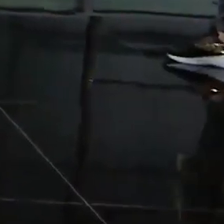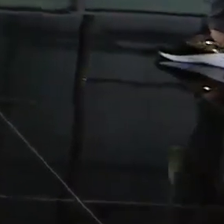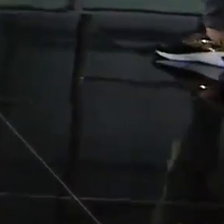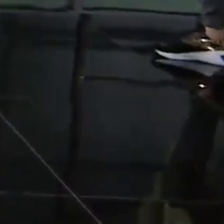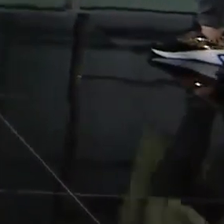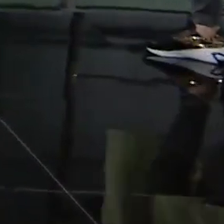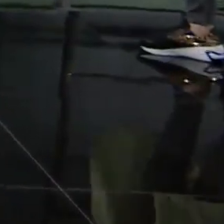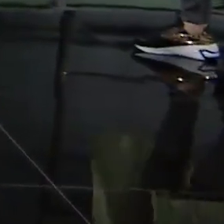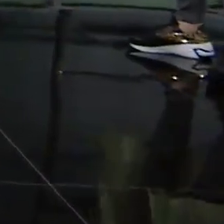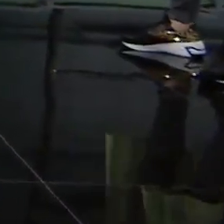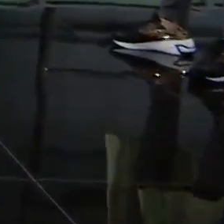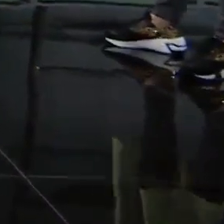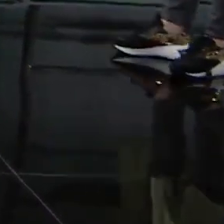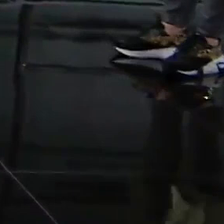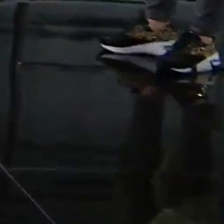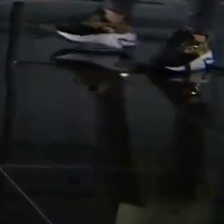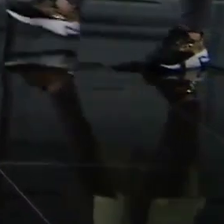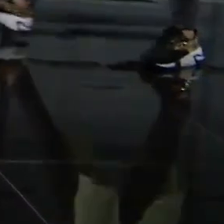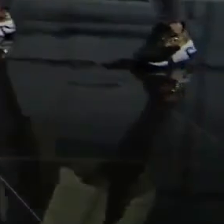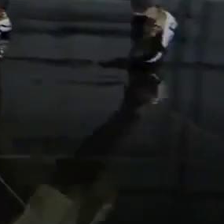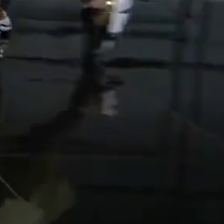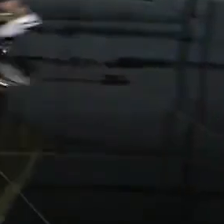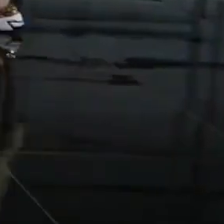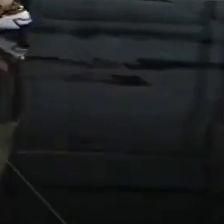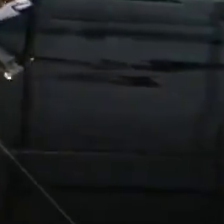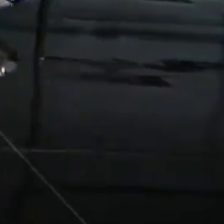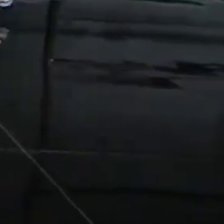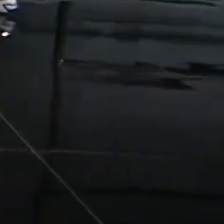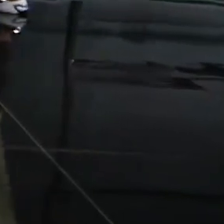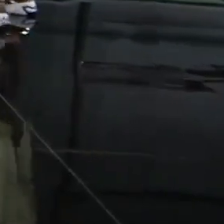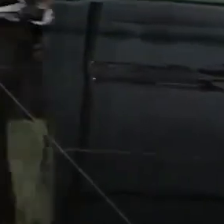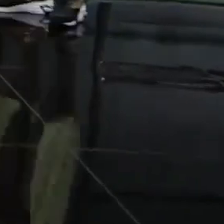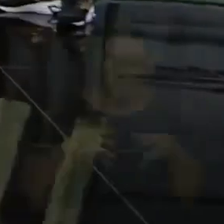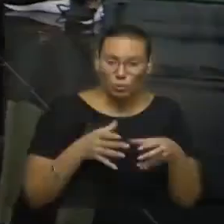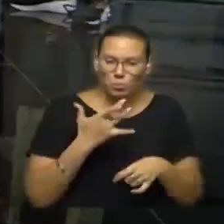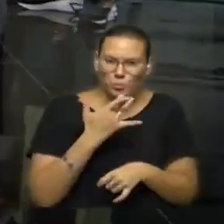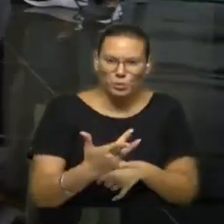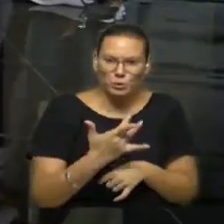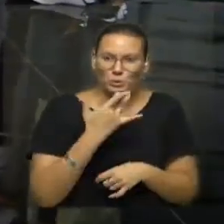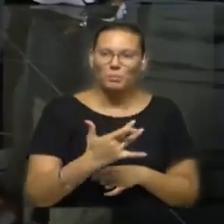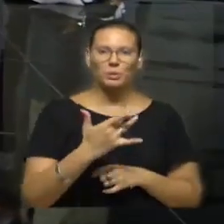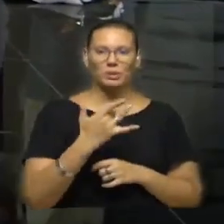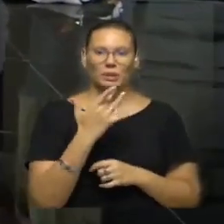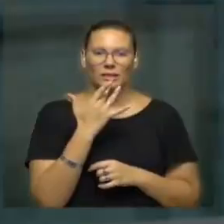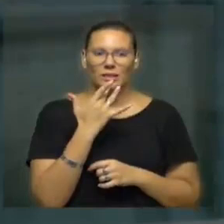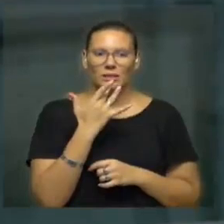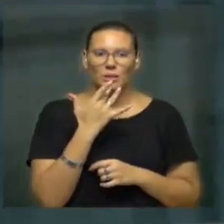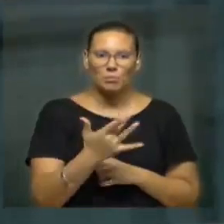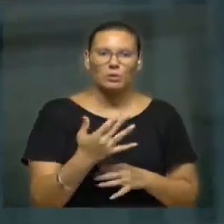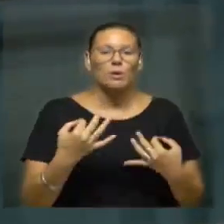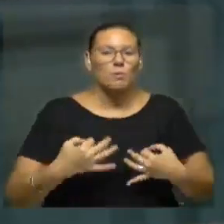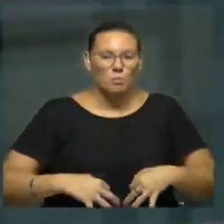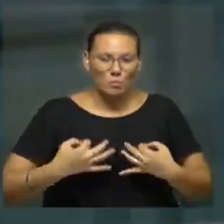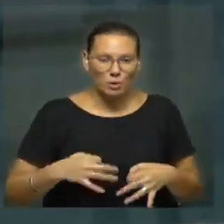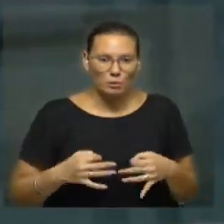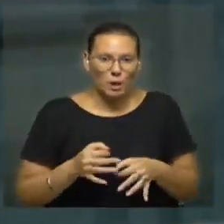¡Qué alegría! No puedo creer, llamamos bueno, una banda. Perdón, que le di maravilla, la maravilla, maravilla. Ahí va.